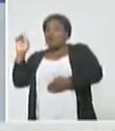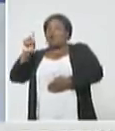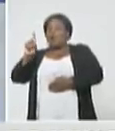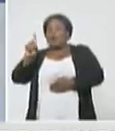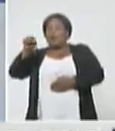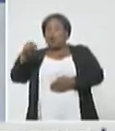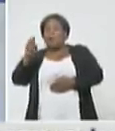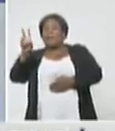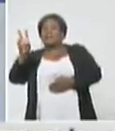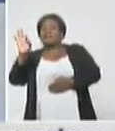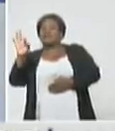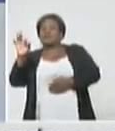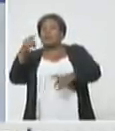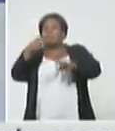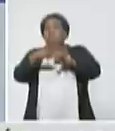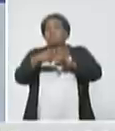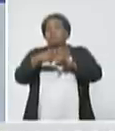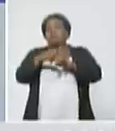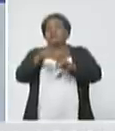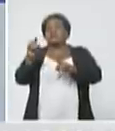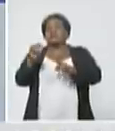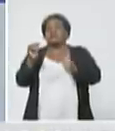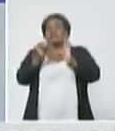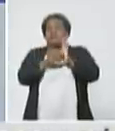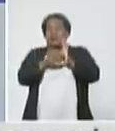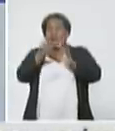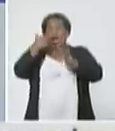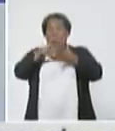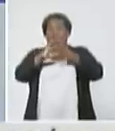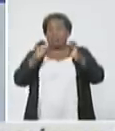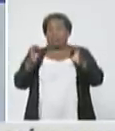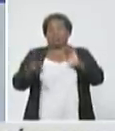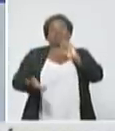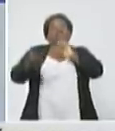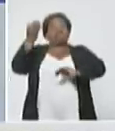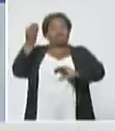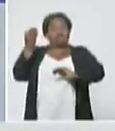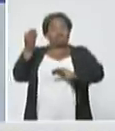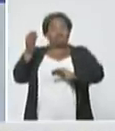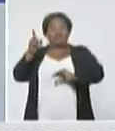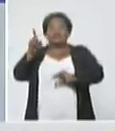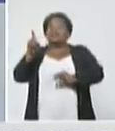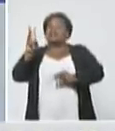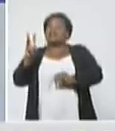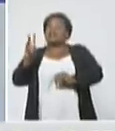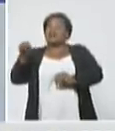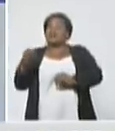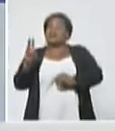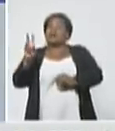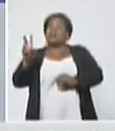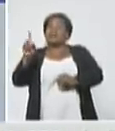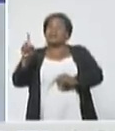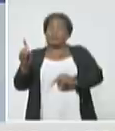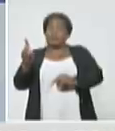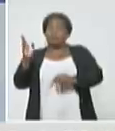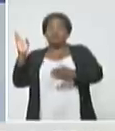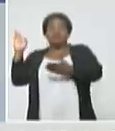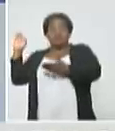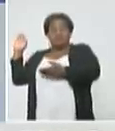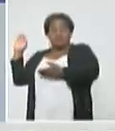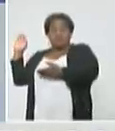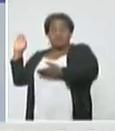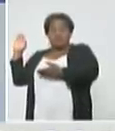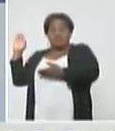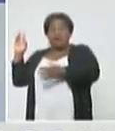100.000 habitantes, se incrementa en Artemisa a 13,21 por 100.000 habitantes, La